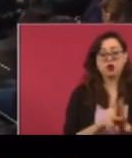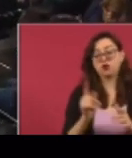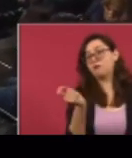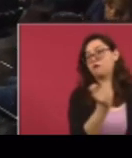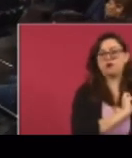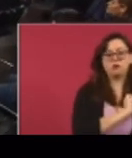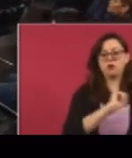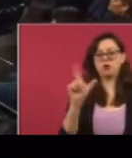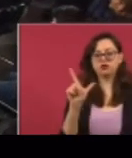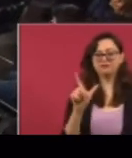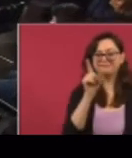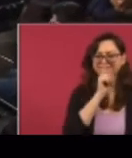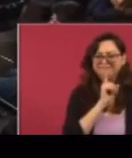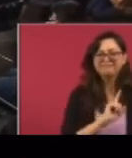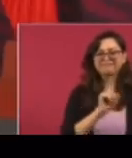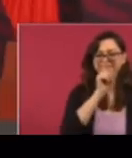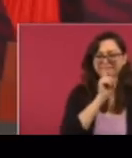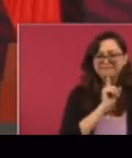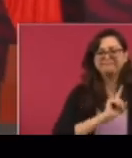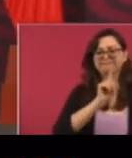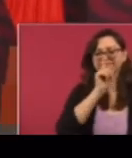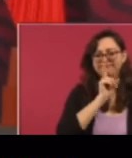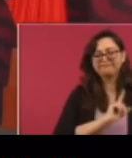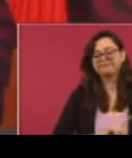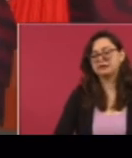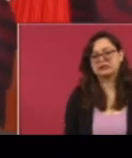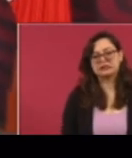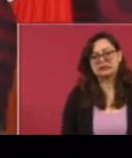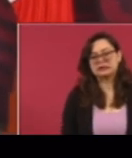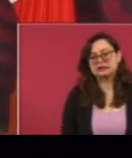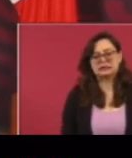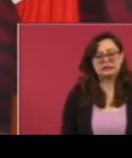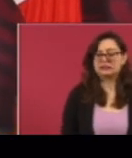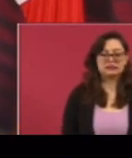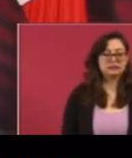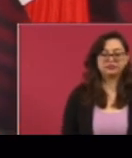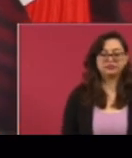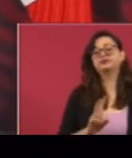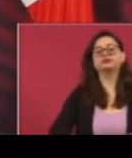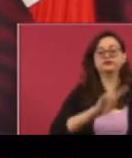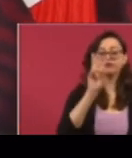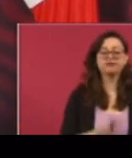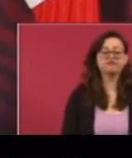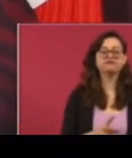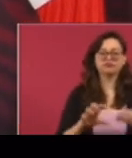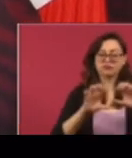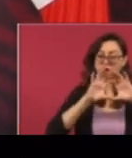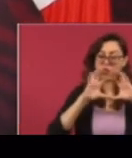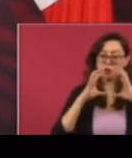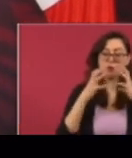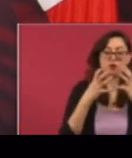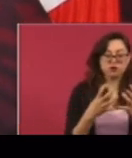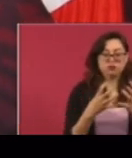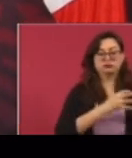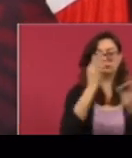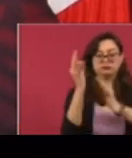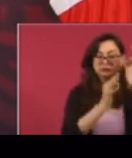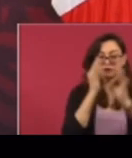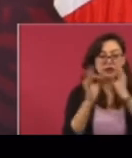y si en esos grupos todos estuviéramos muertos de hambre sin esos grupos